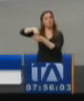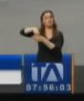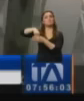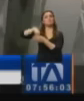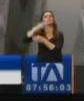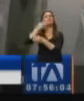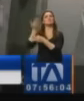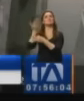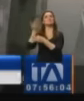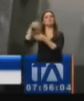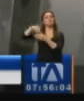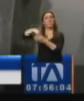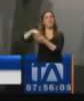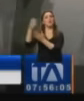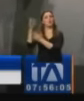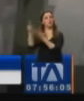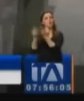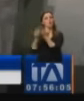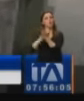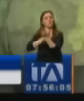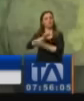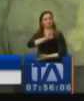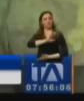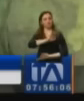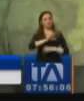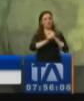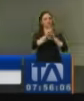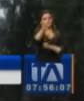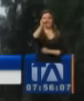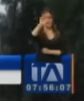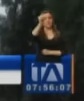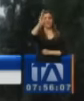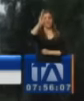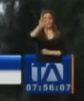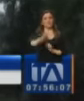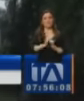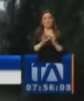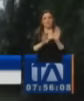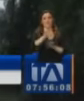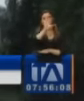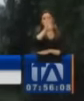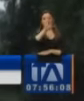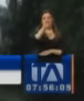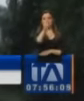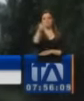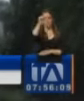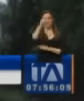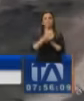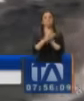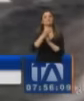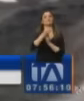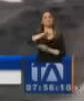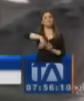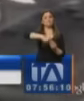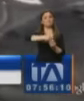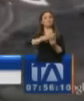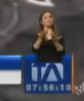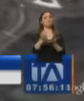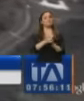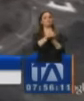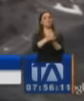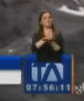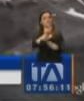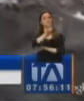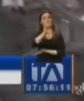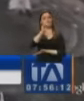proyecto constan ya en el presupuesto del municipio de 2016. Son alrededor de $50 millones y se estima beneficie